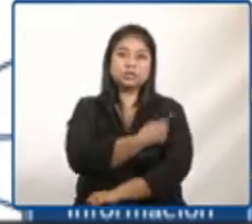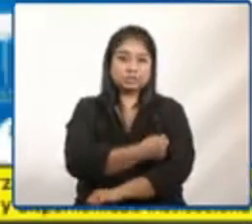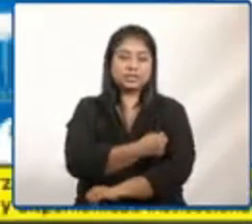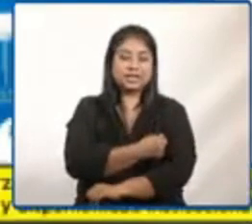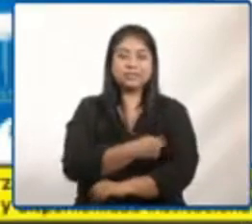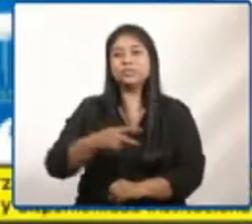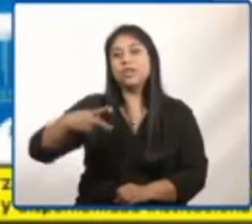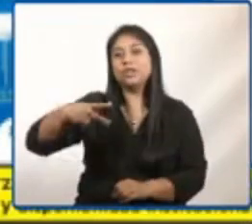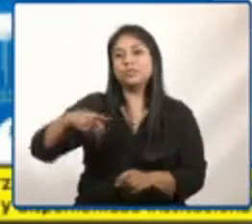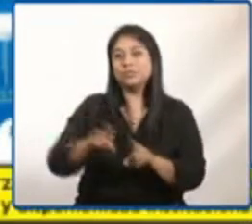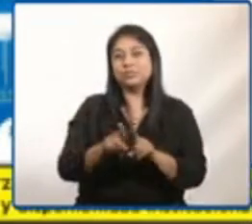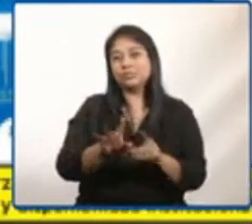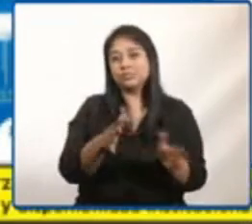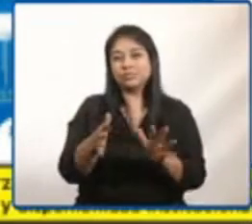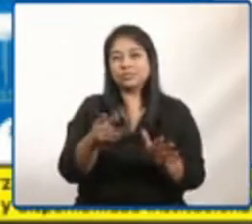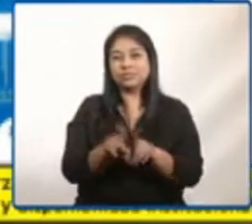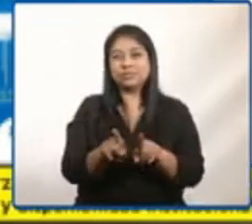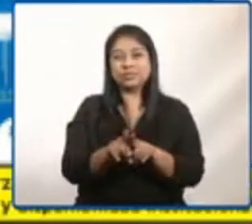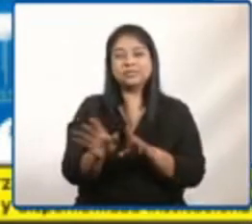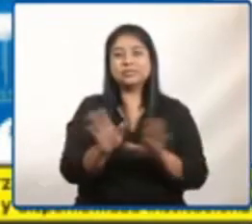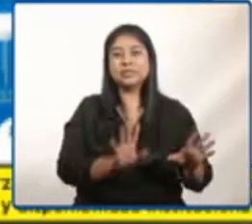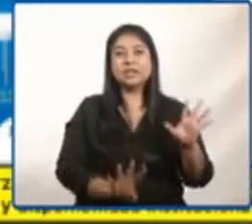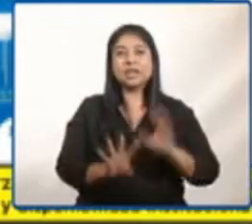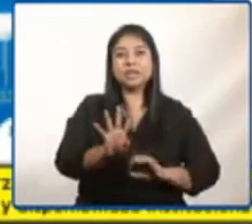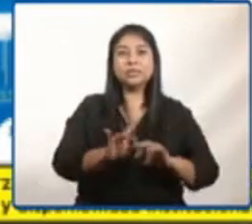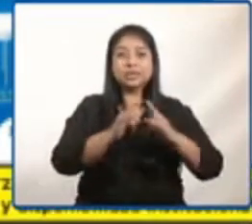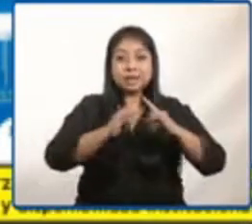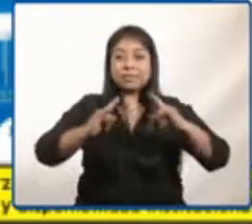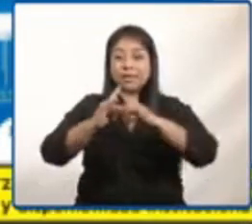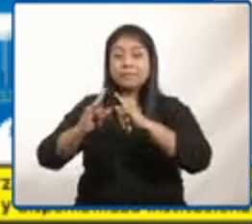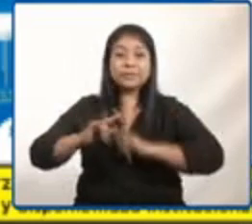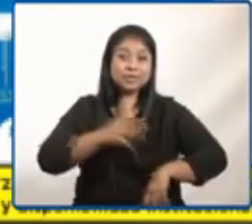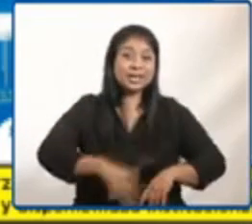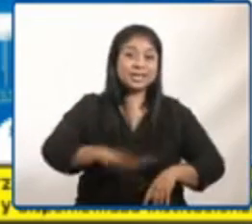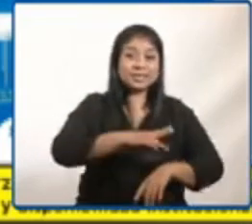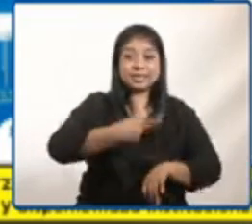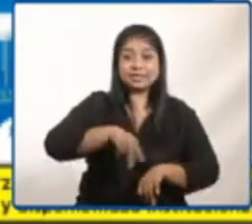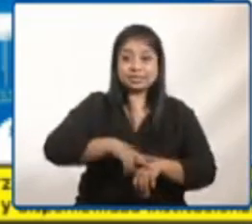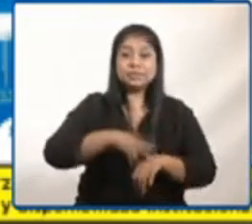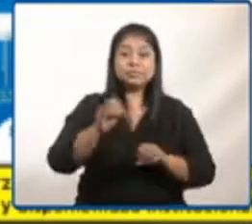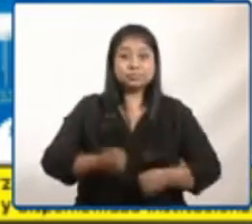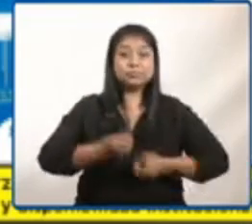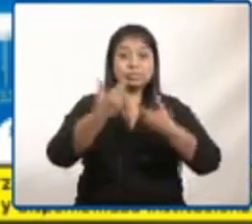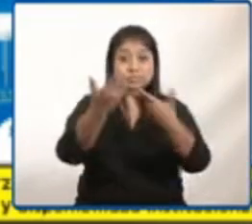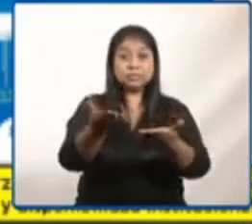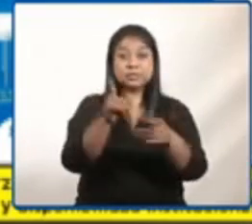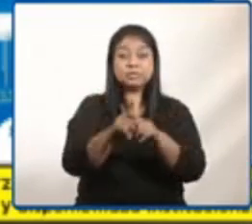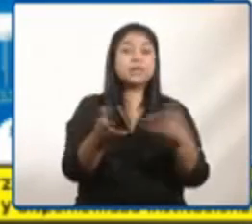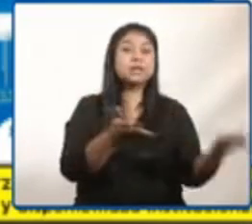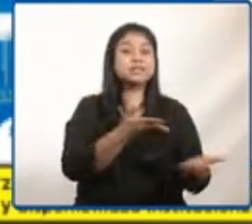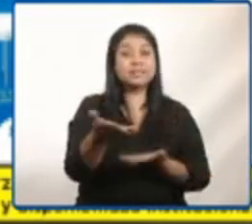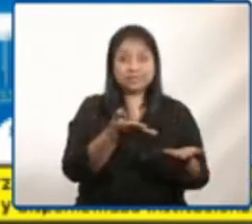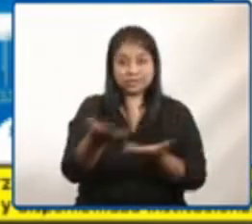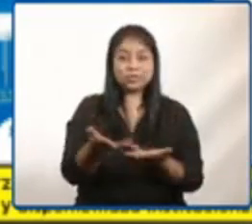ya ubicada. Como lo hemos dicho, serán 14 campamentos a nivel nacional y van a brindar los servicios a